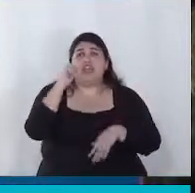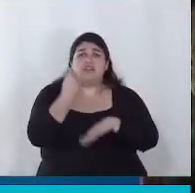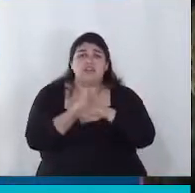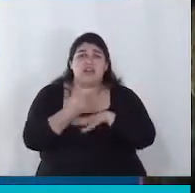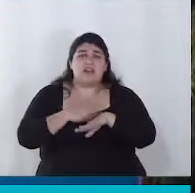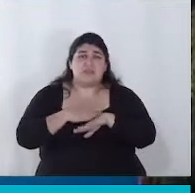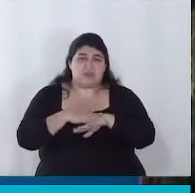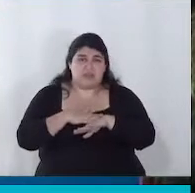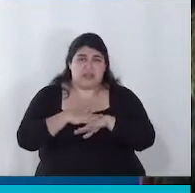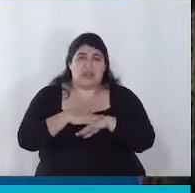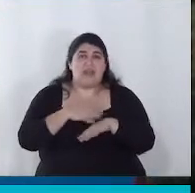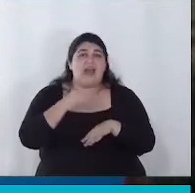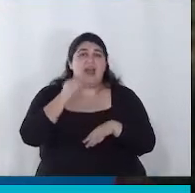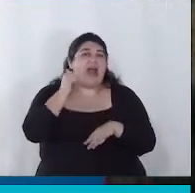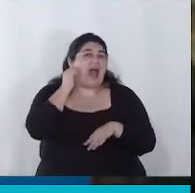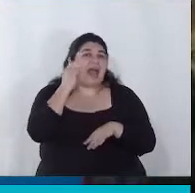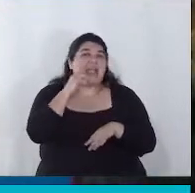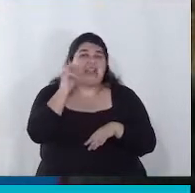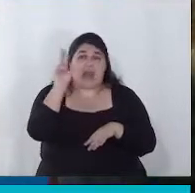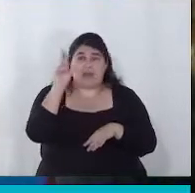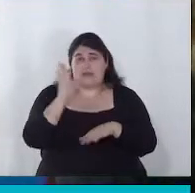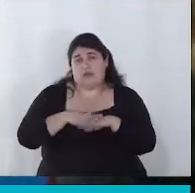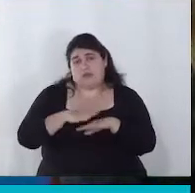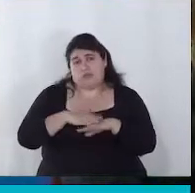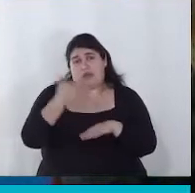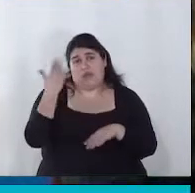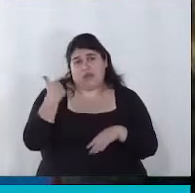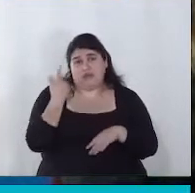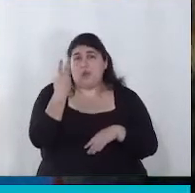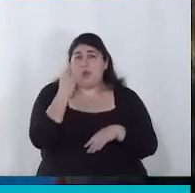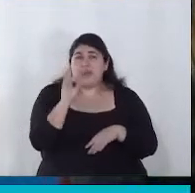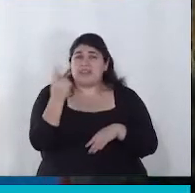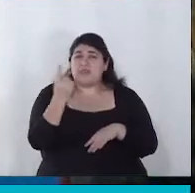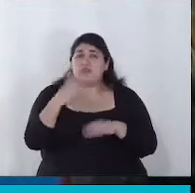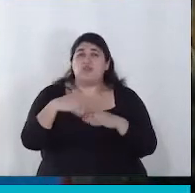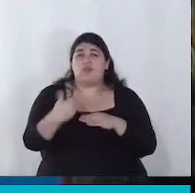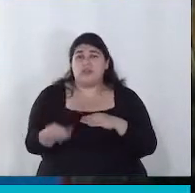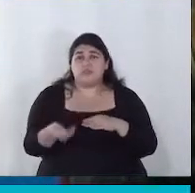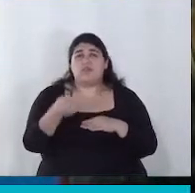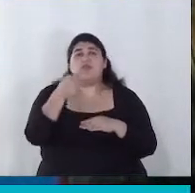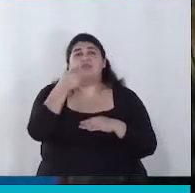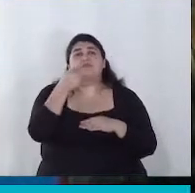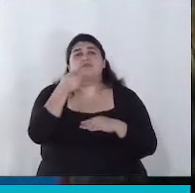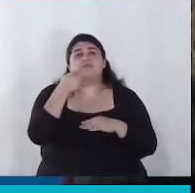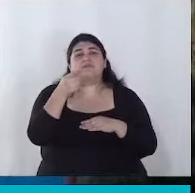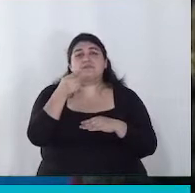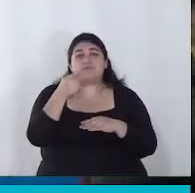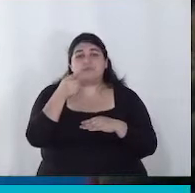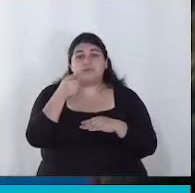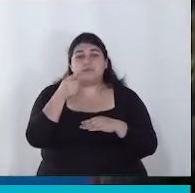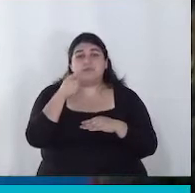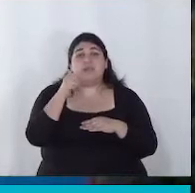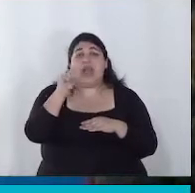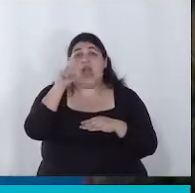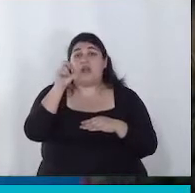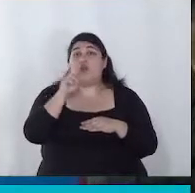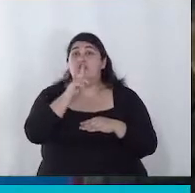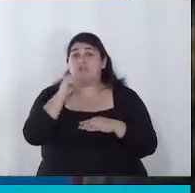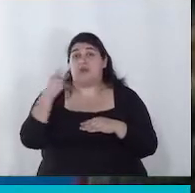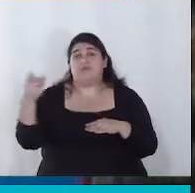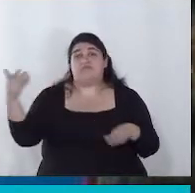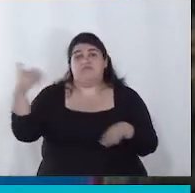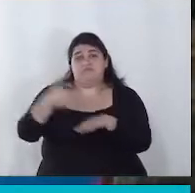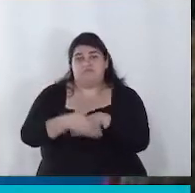leila aguilar 40 minutos después se presenta está el doctor condomí alcorta el gran